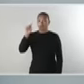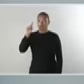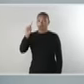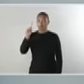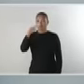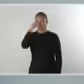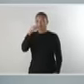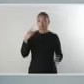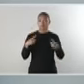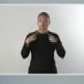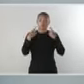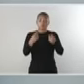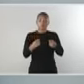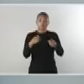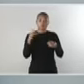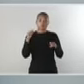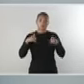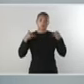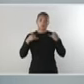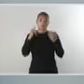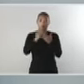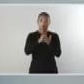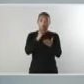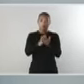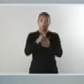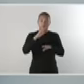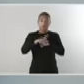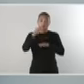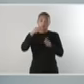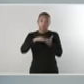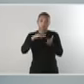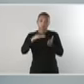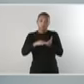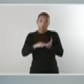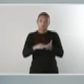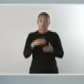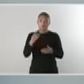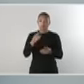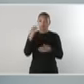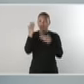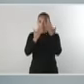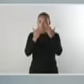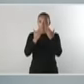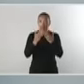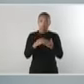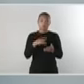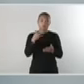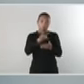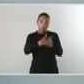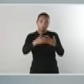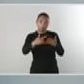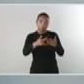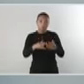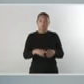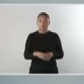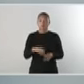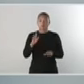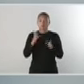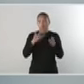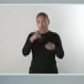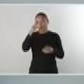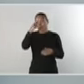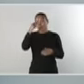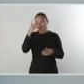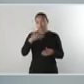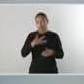millón estudios empleo y becas escolares un círculo virtuoso que nos dará Paz armonía social y